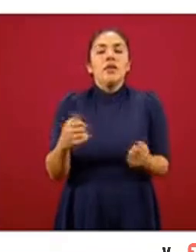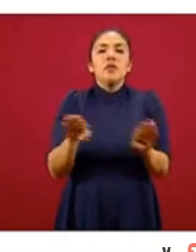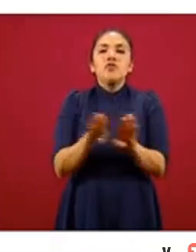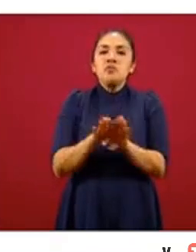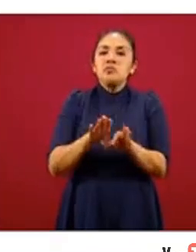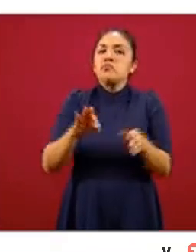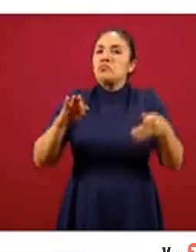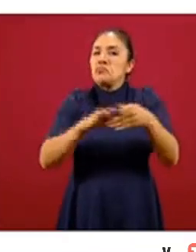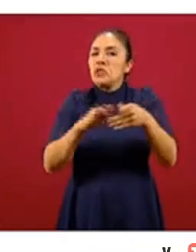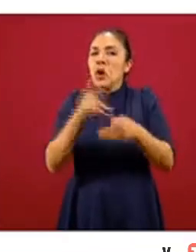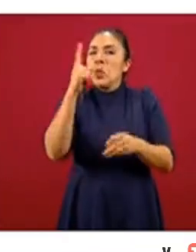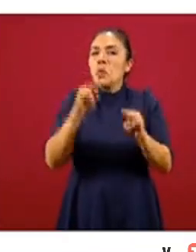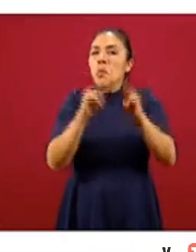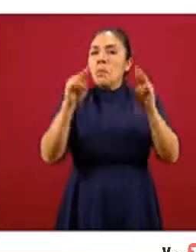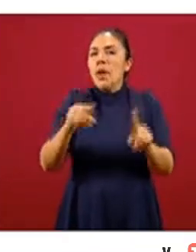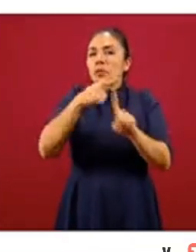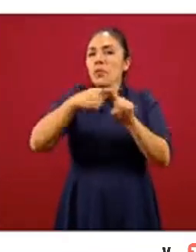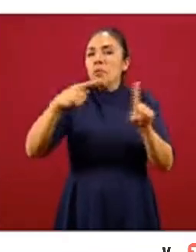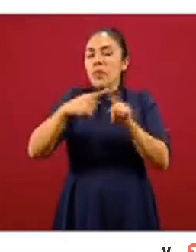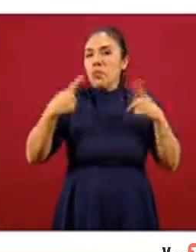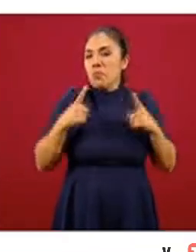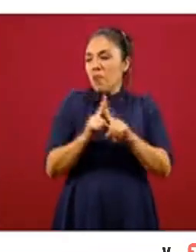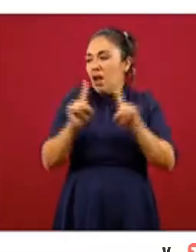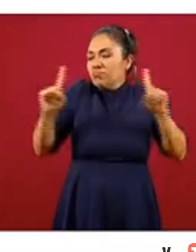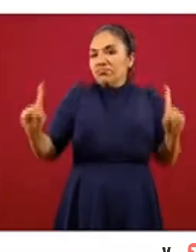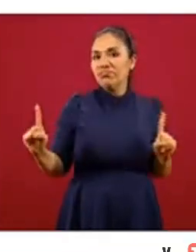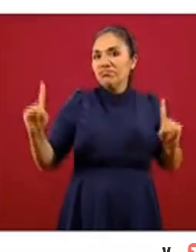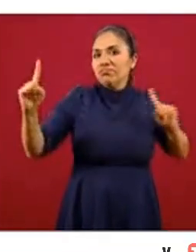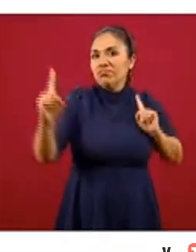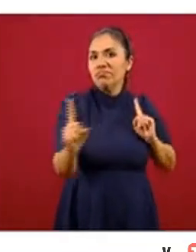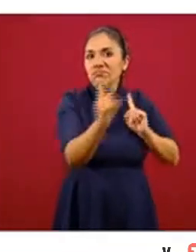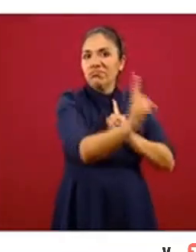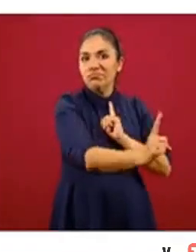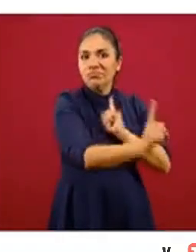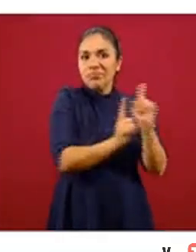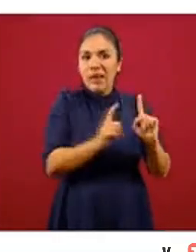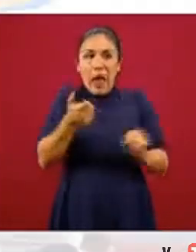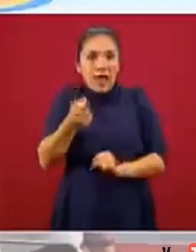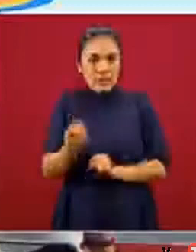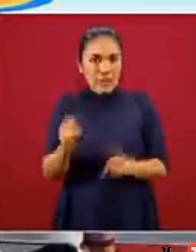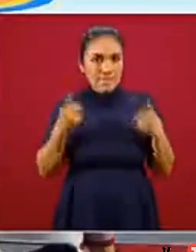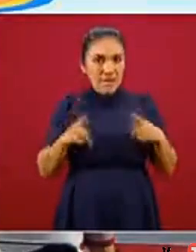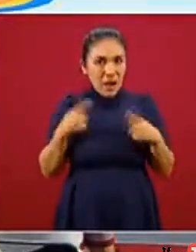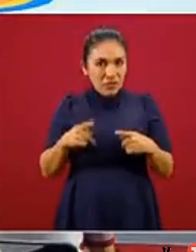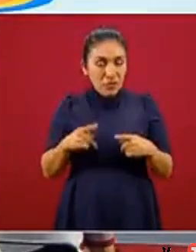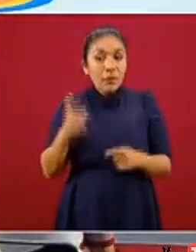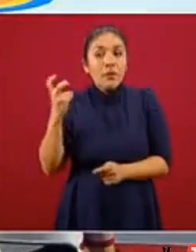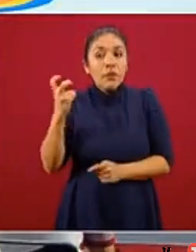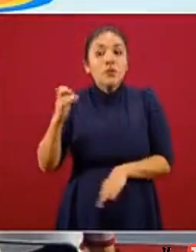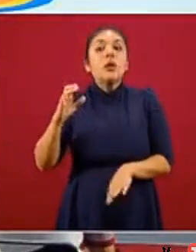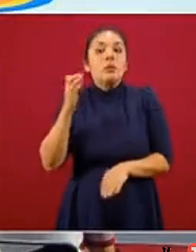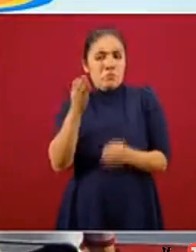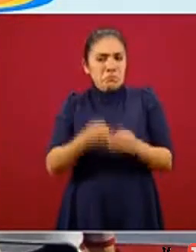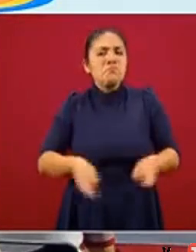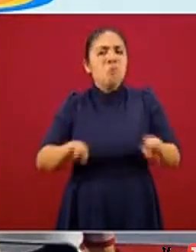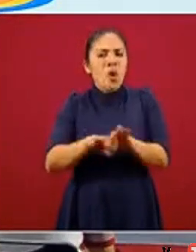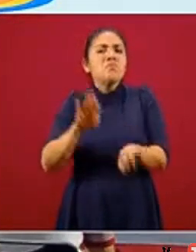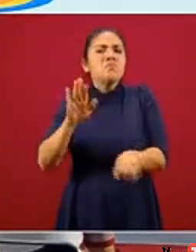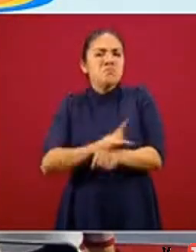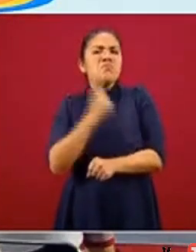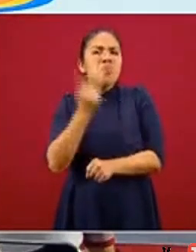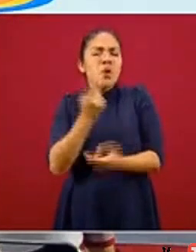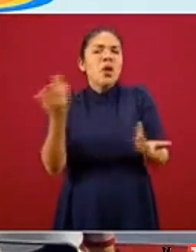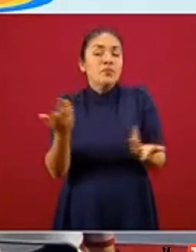menos metro y medio entre eje y eje, entre persona y persona. ¿Esto por qué es importante? Porque